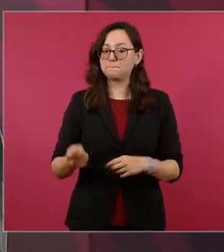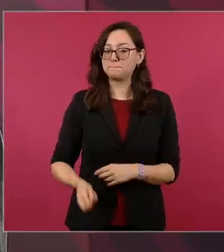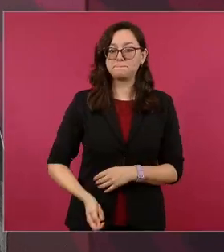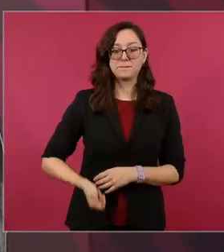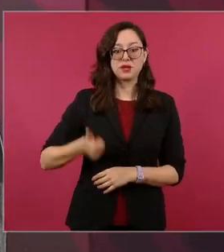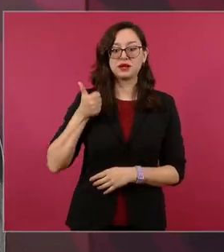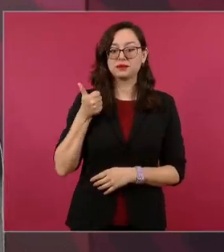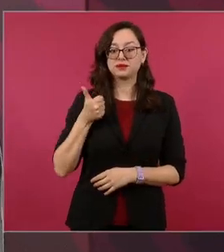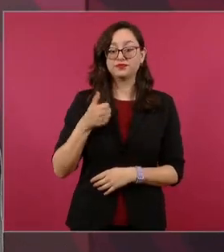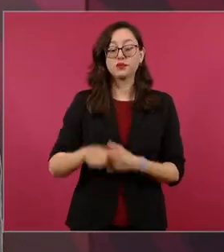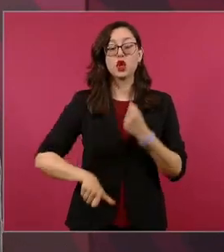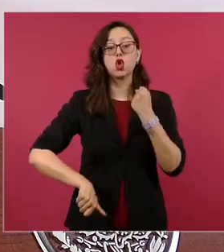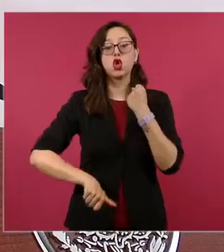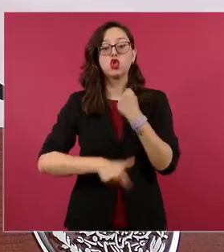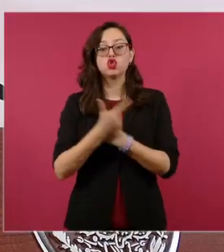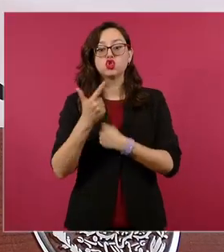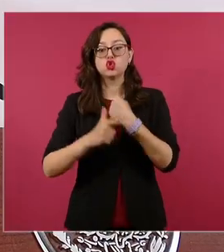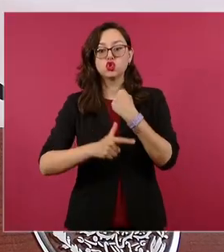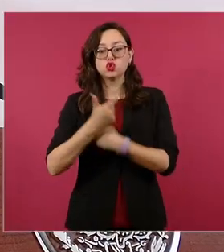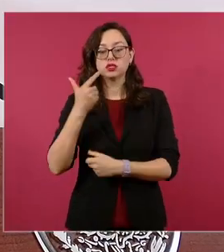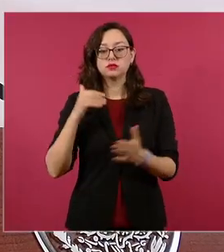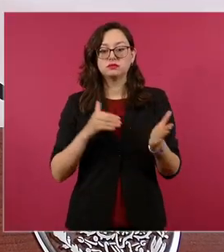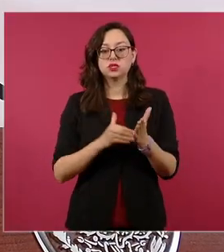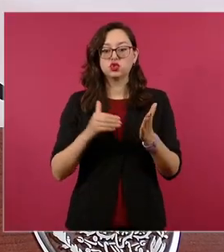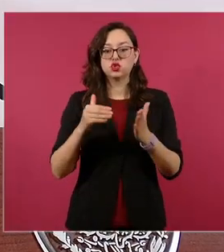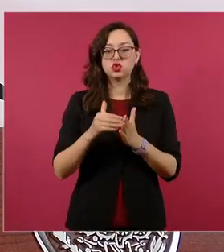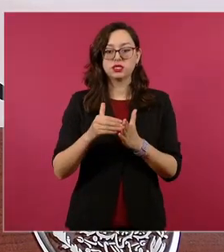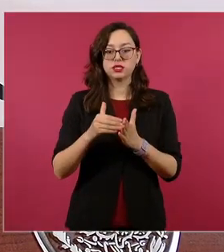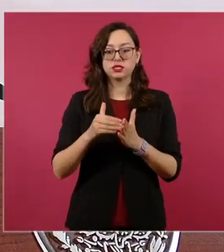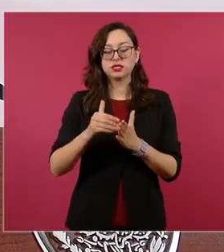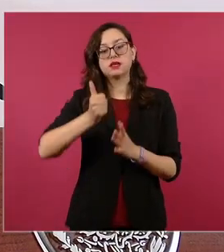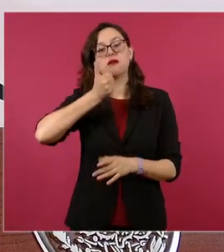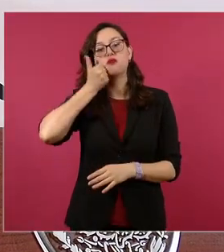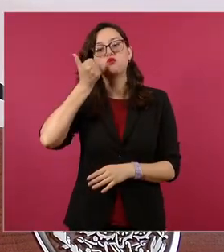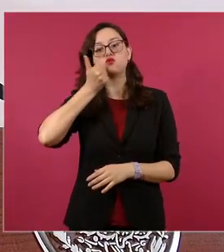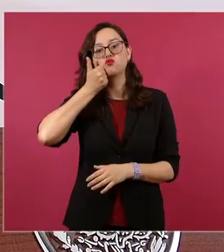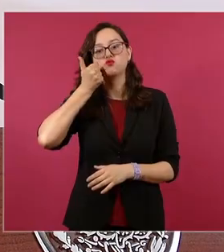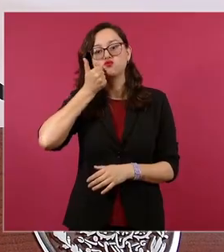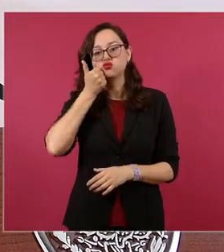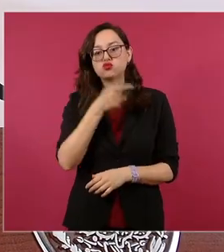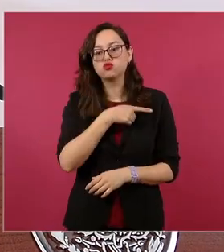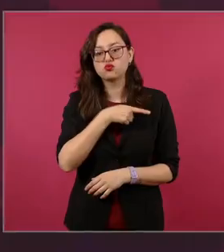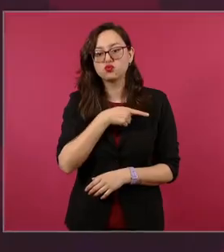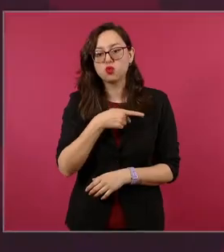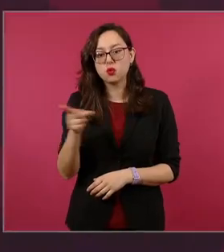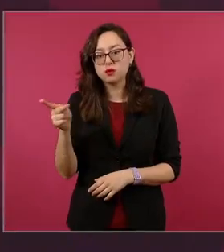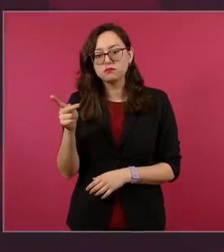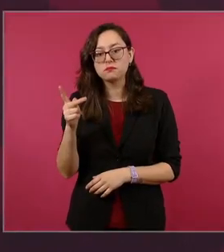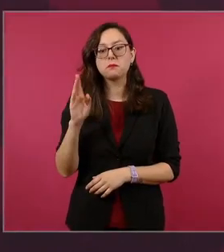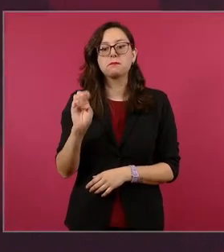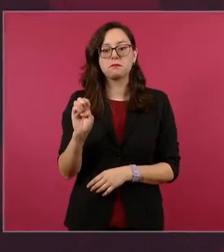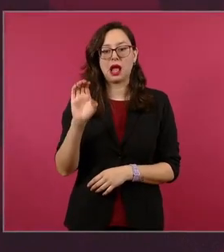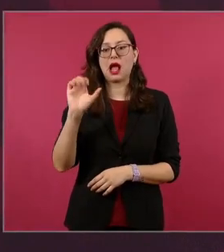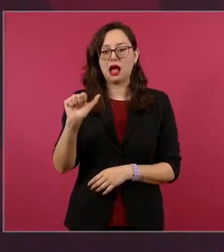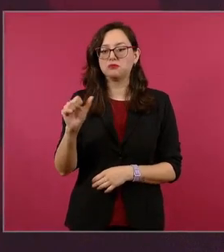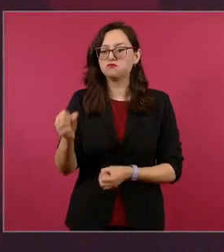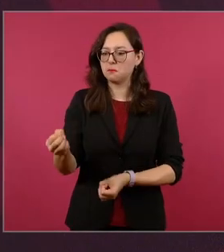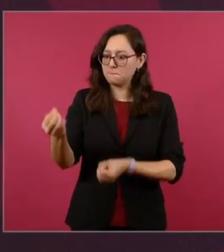Más de 12 millones de becas a estudiantes de familias humildes.